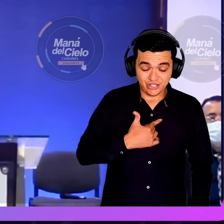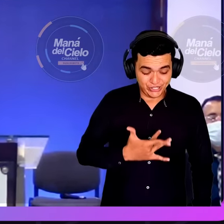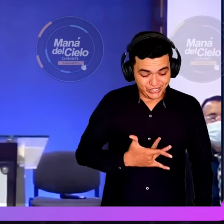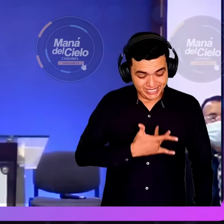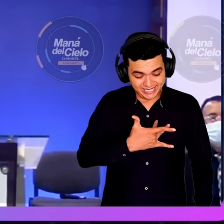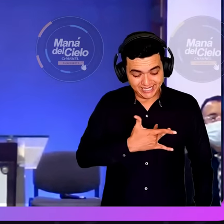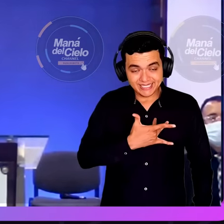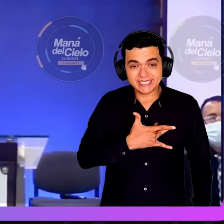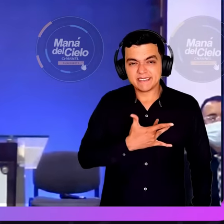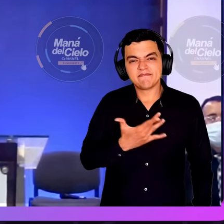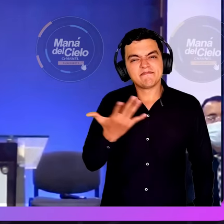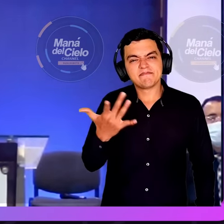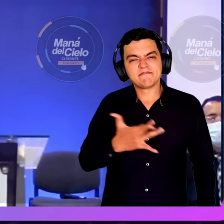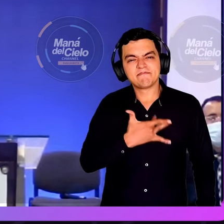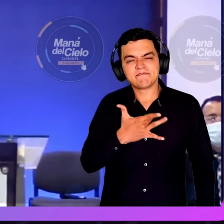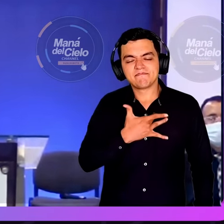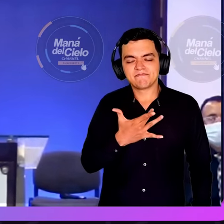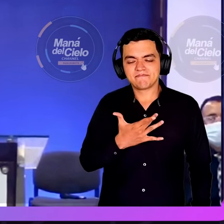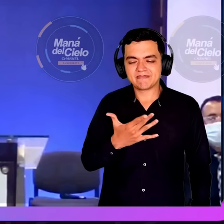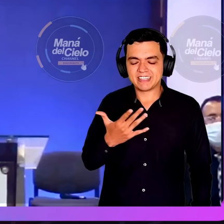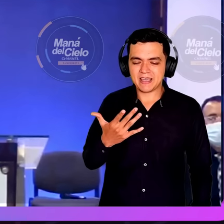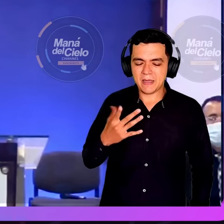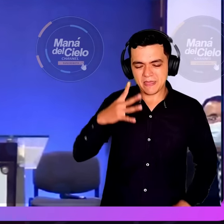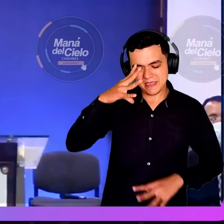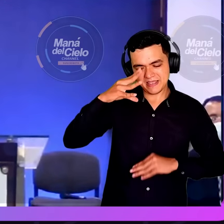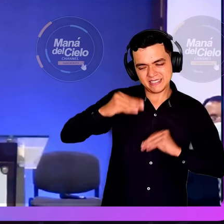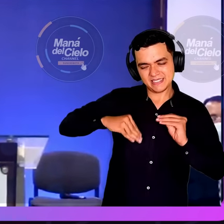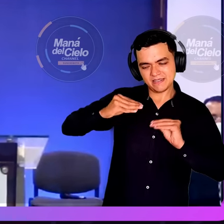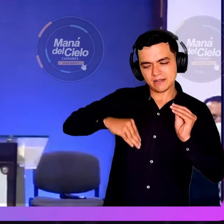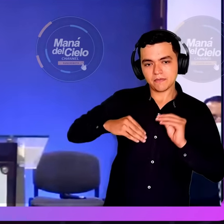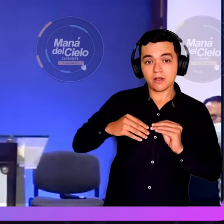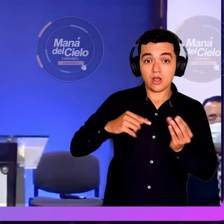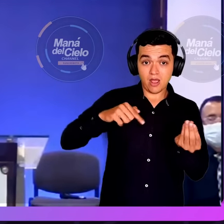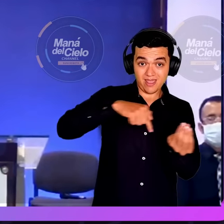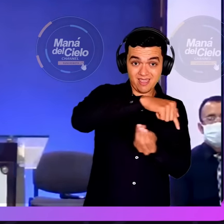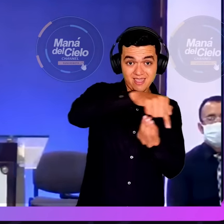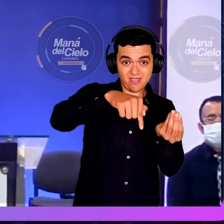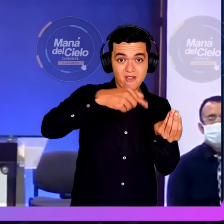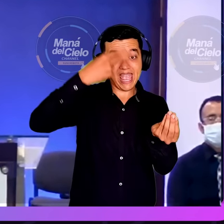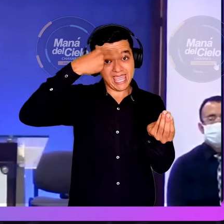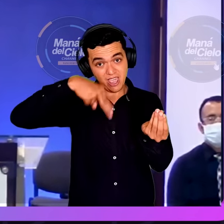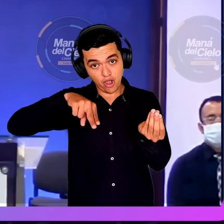Se presentó una pequeña situación en mi familia.